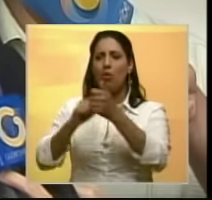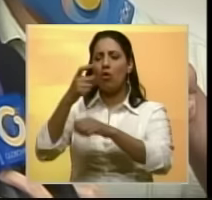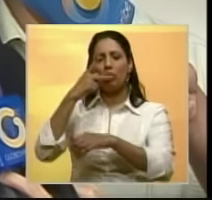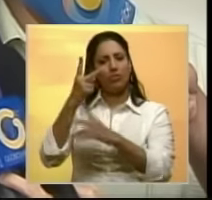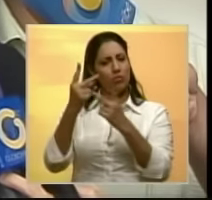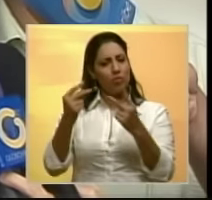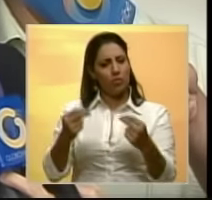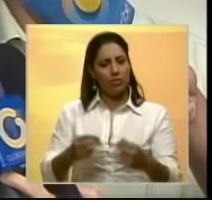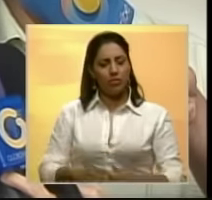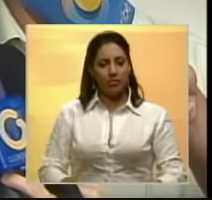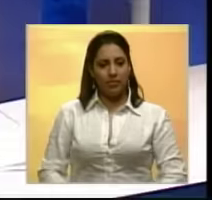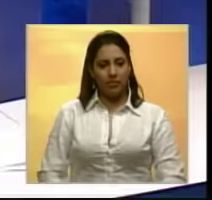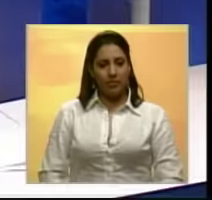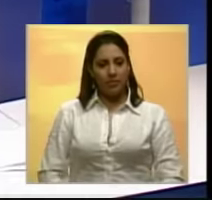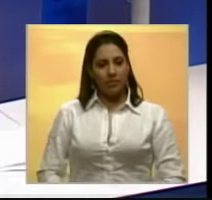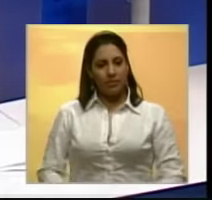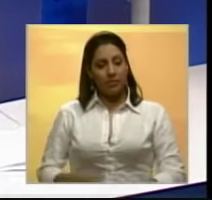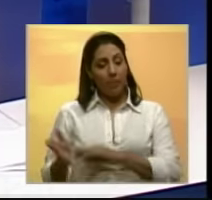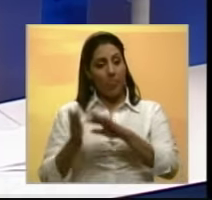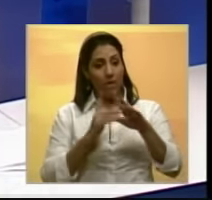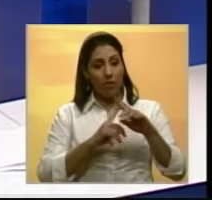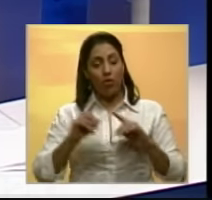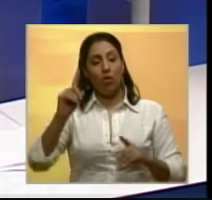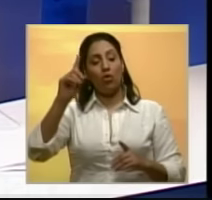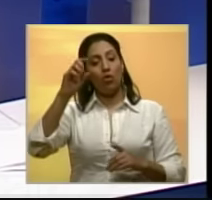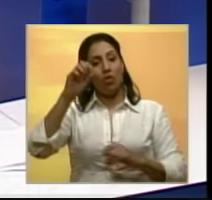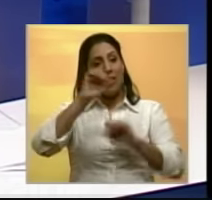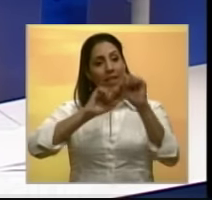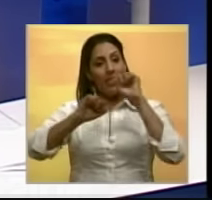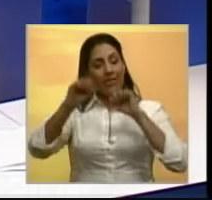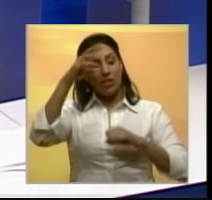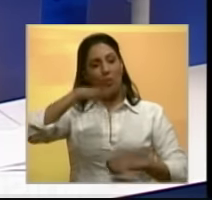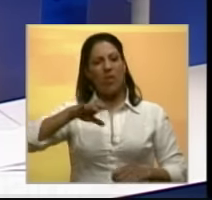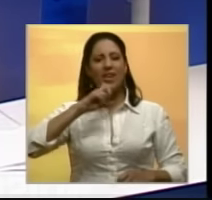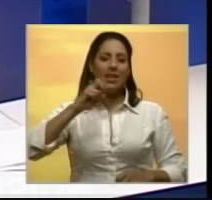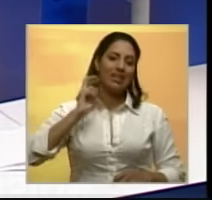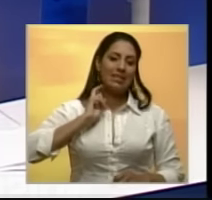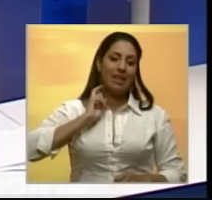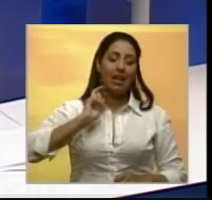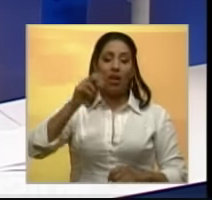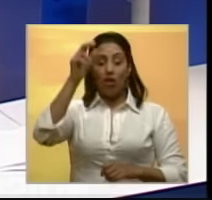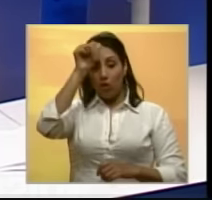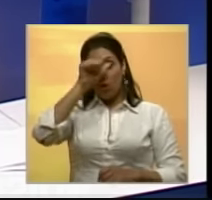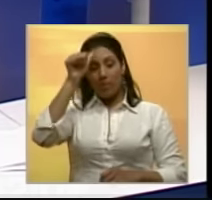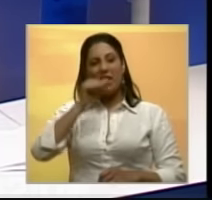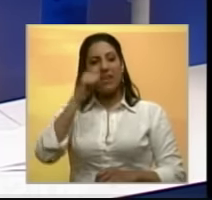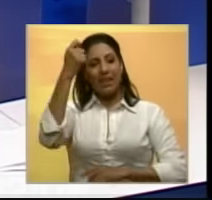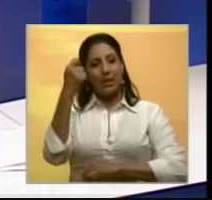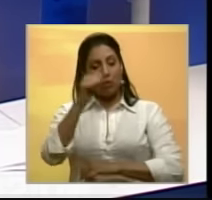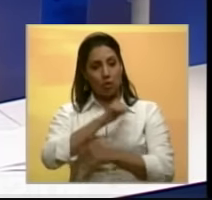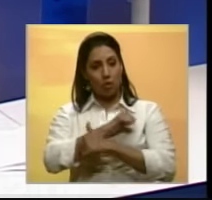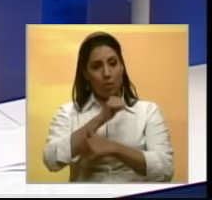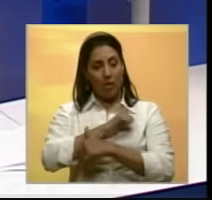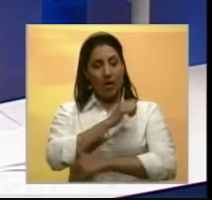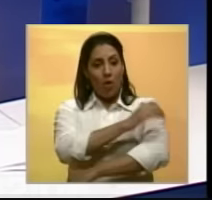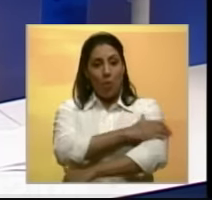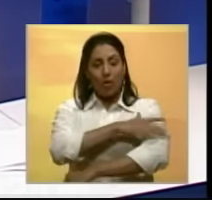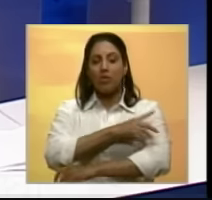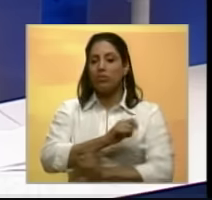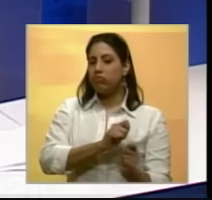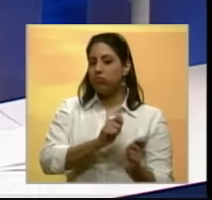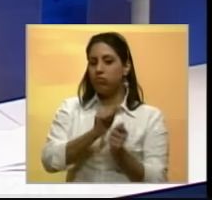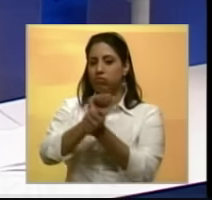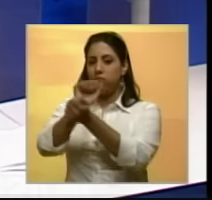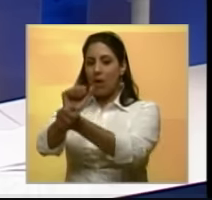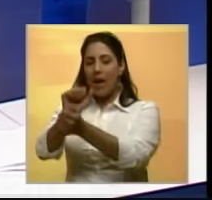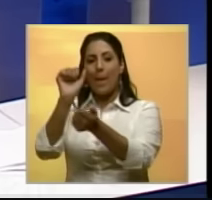partido político. El defensor del pueblo, Tarek William Saab, confirmó este domingo que el diputado suplente opositor Gilbert Caro fue